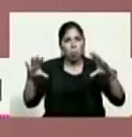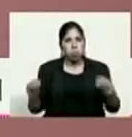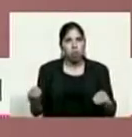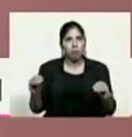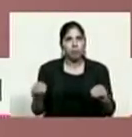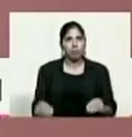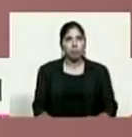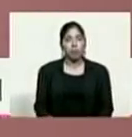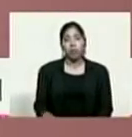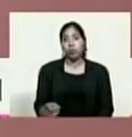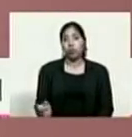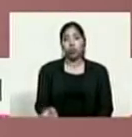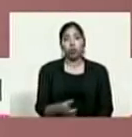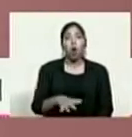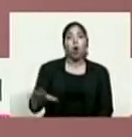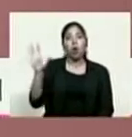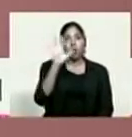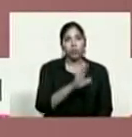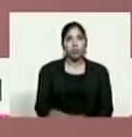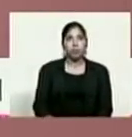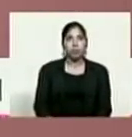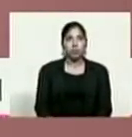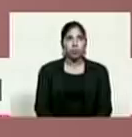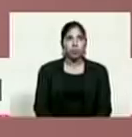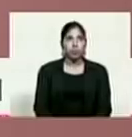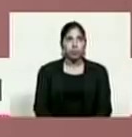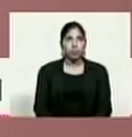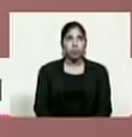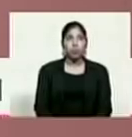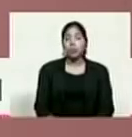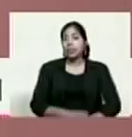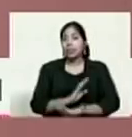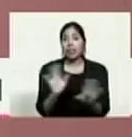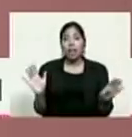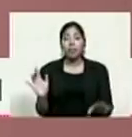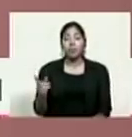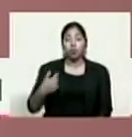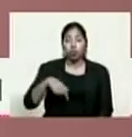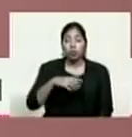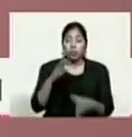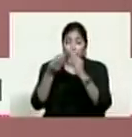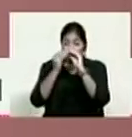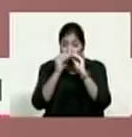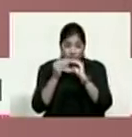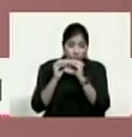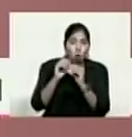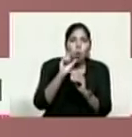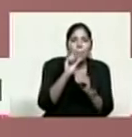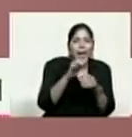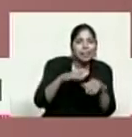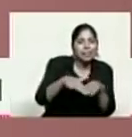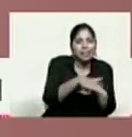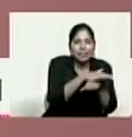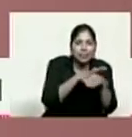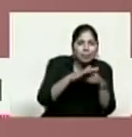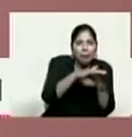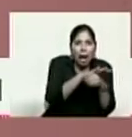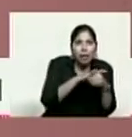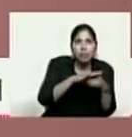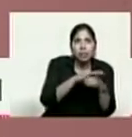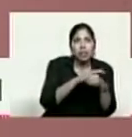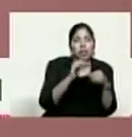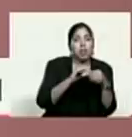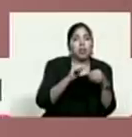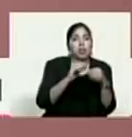toda la línea. Cuando habíamos logrado recuperar algo en Caracas, y siempre los comienzos de una recuperación eléctrica